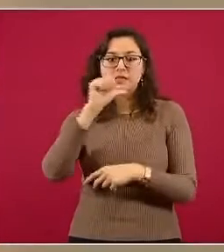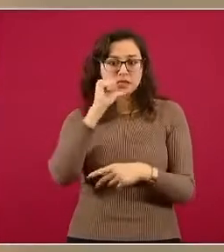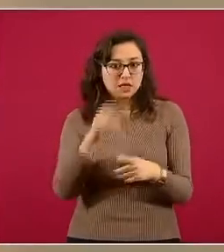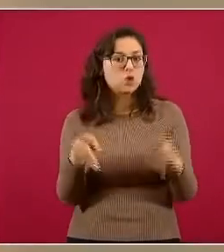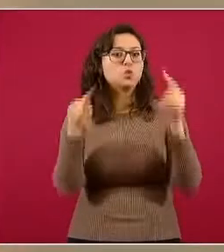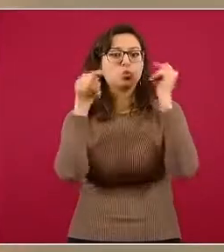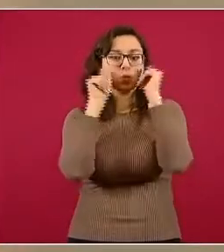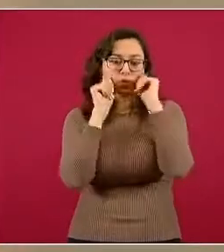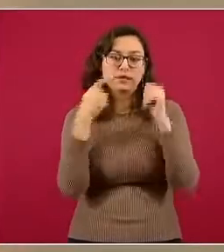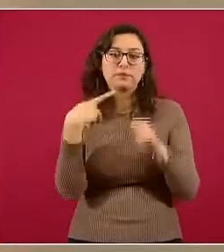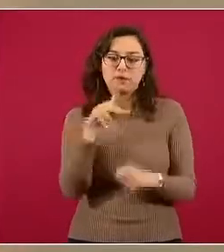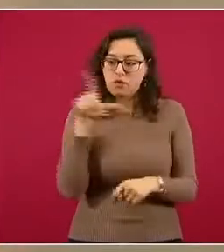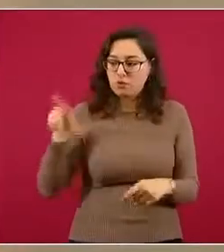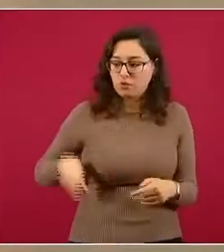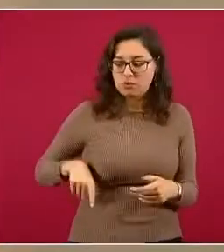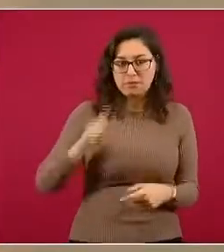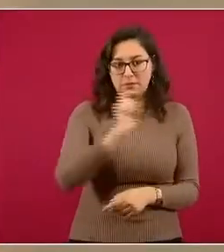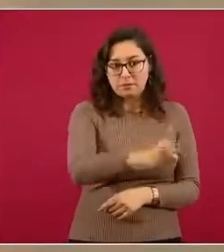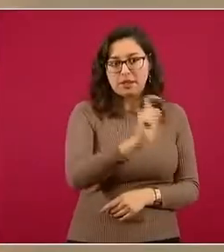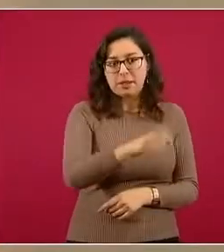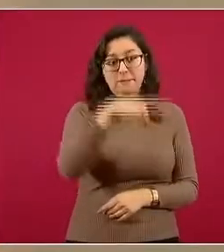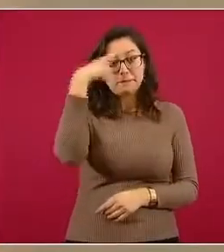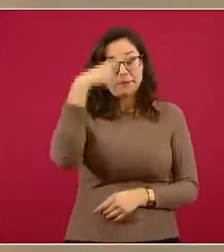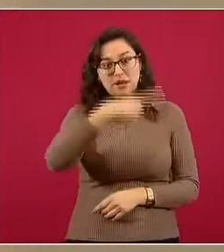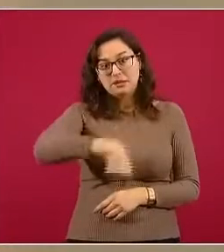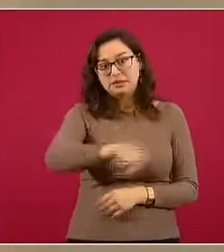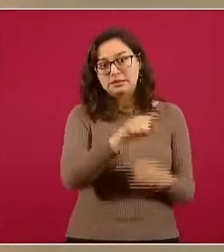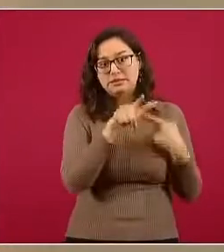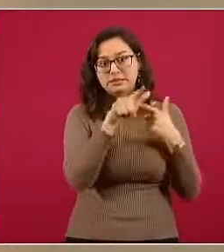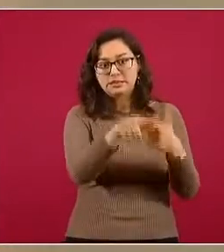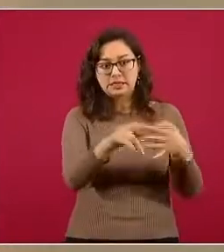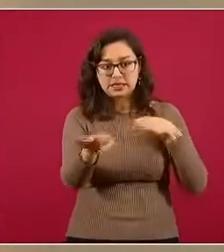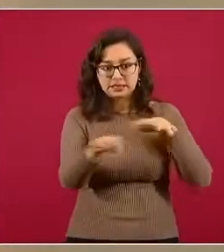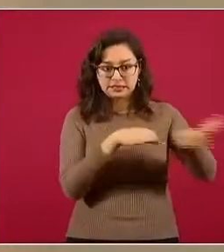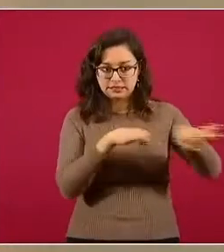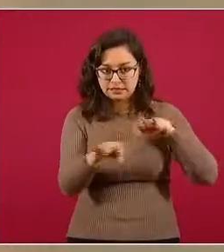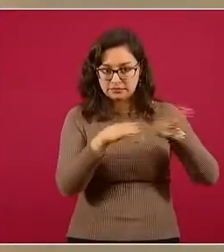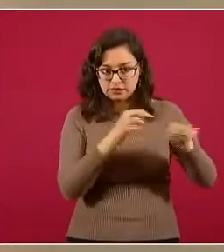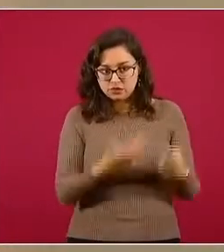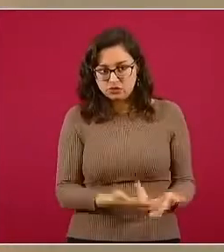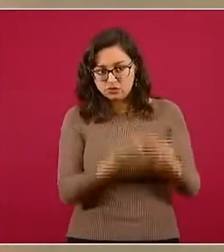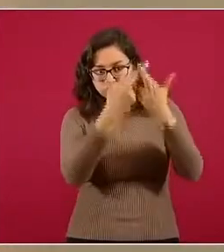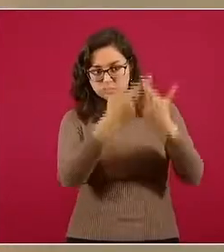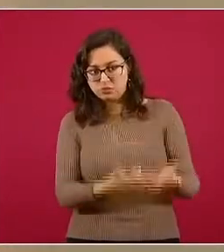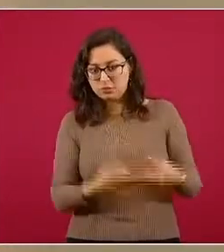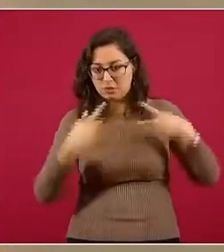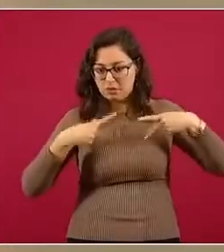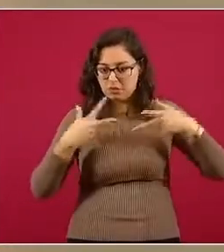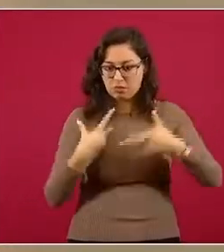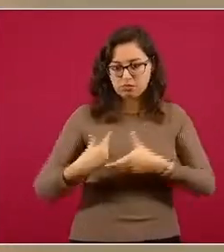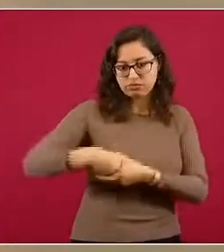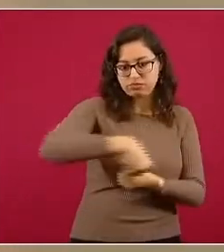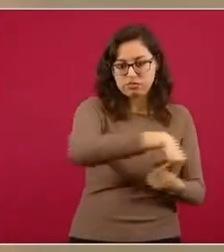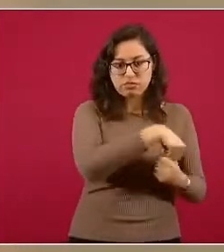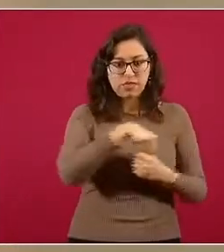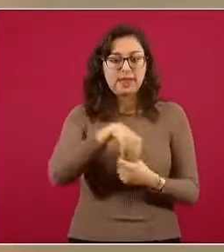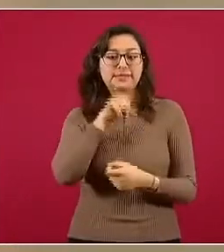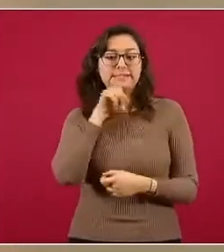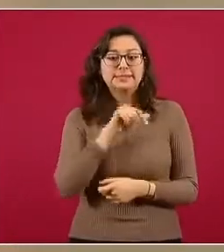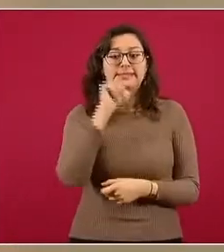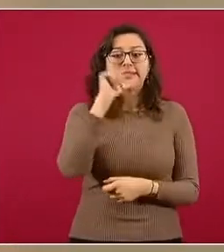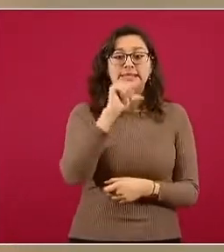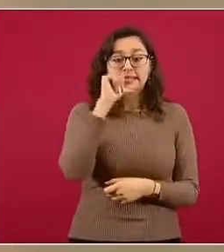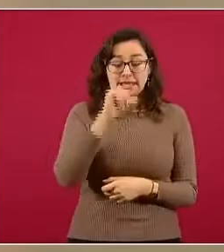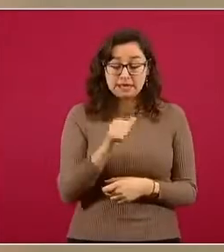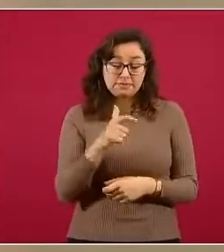más autobuses de los que la demanda requería para poder garantizar que no hubiera tantas aglomeraciones. En algunos momentos, sobre todo en